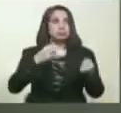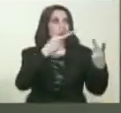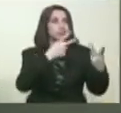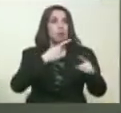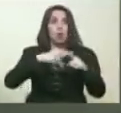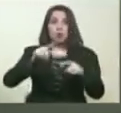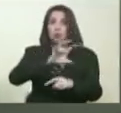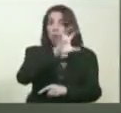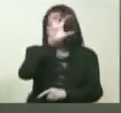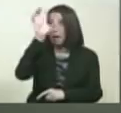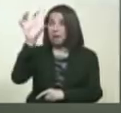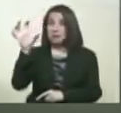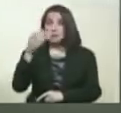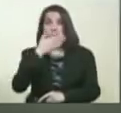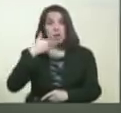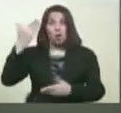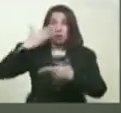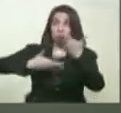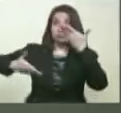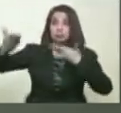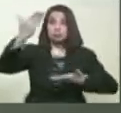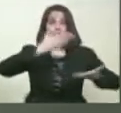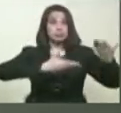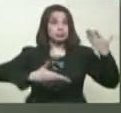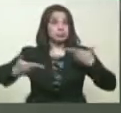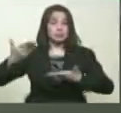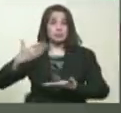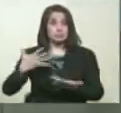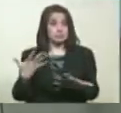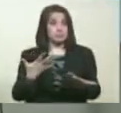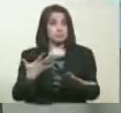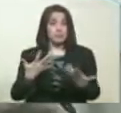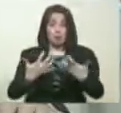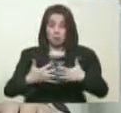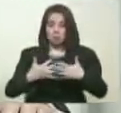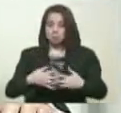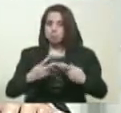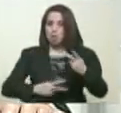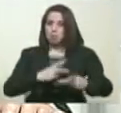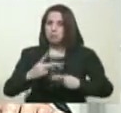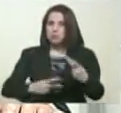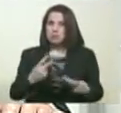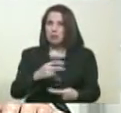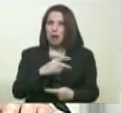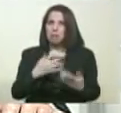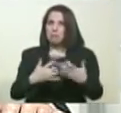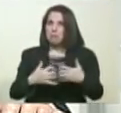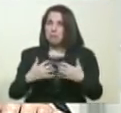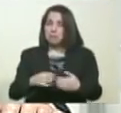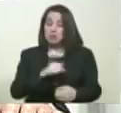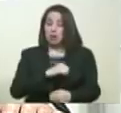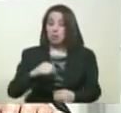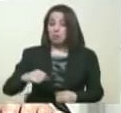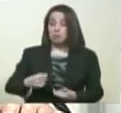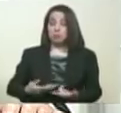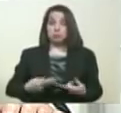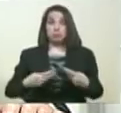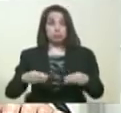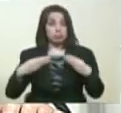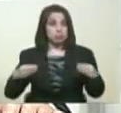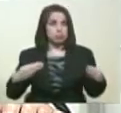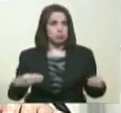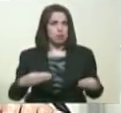Y cuando digo exportación, presidente, no me refiero solamente a la capacidad productiva del sector empresarial, público y privado. Digo